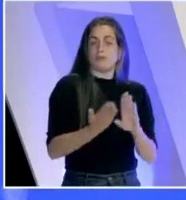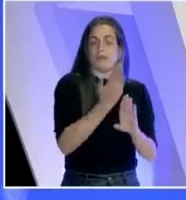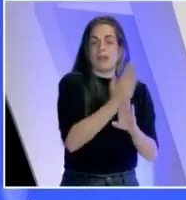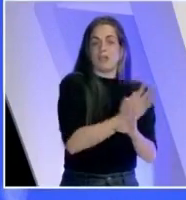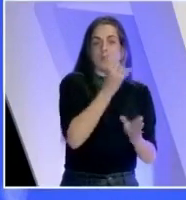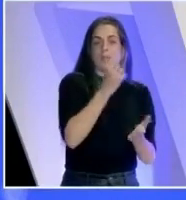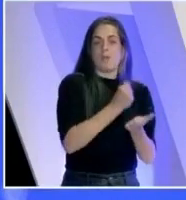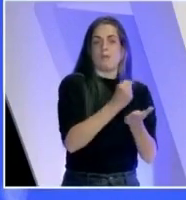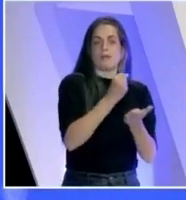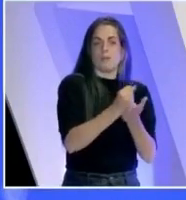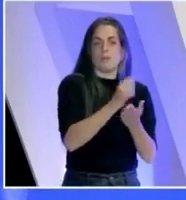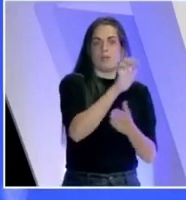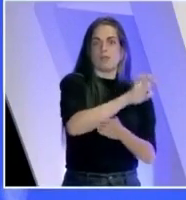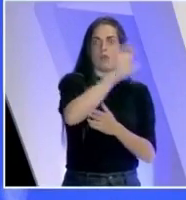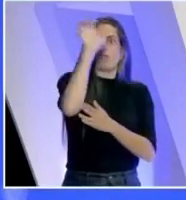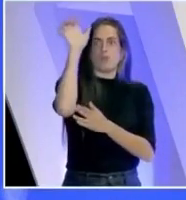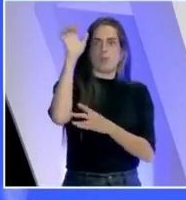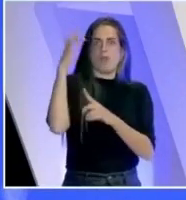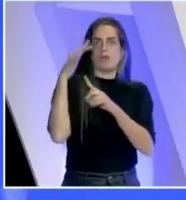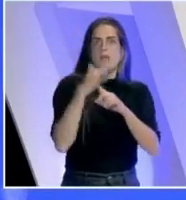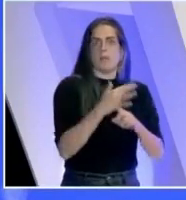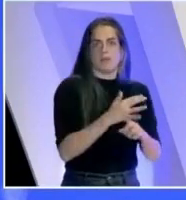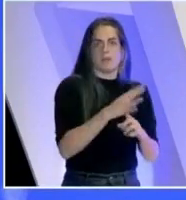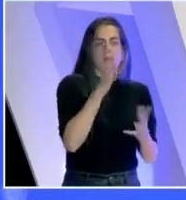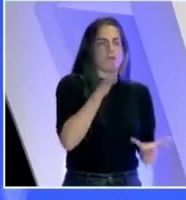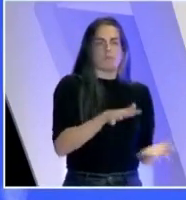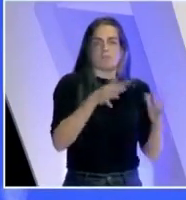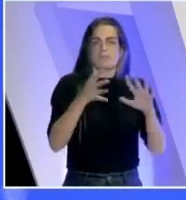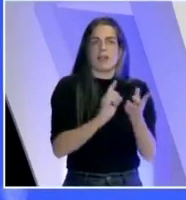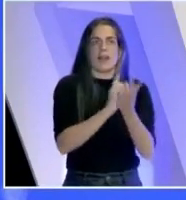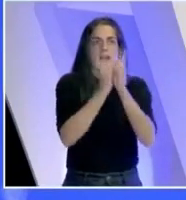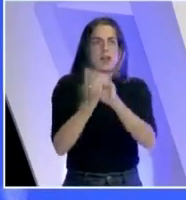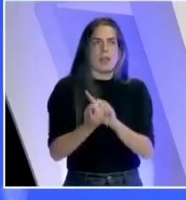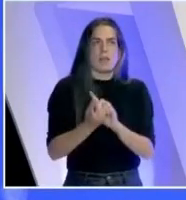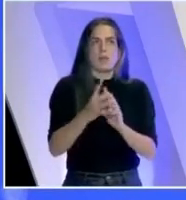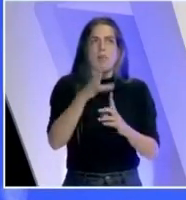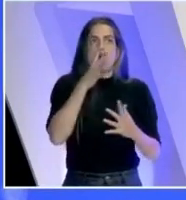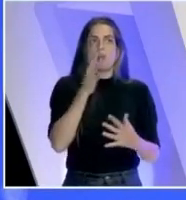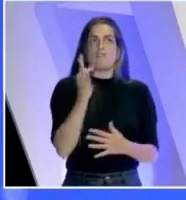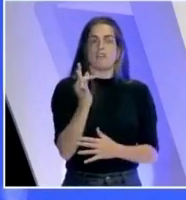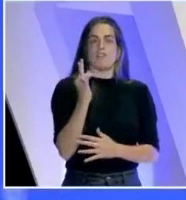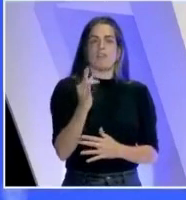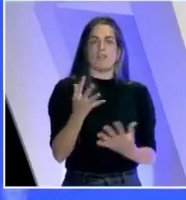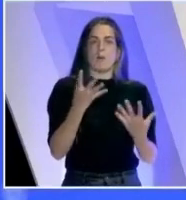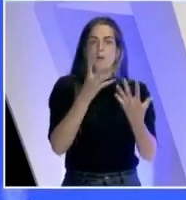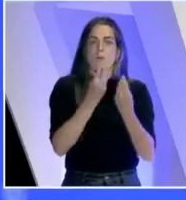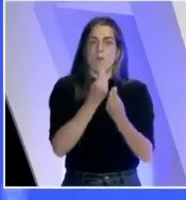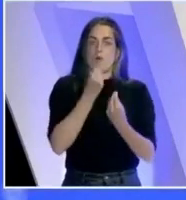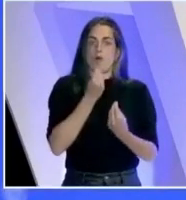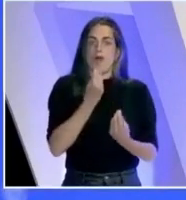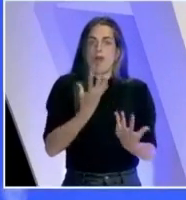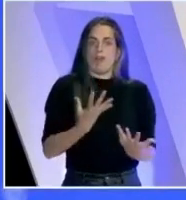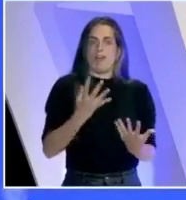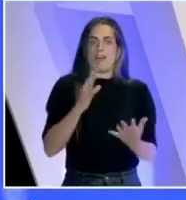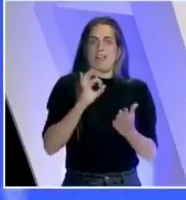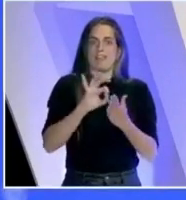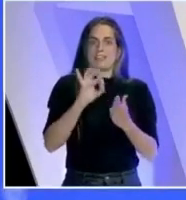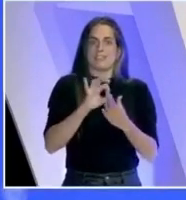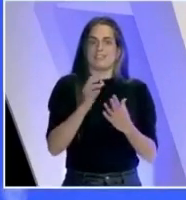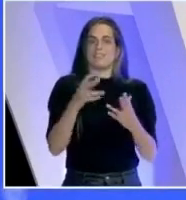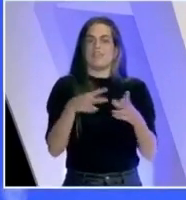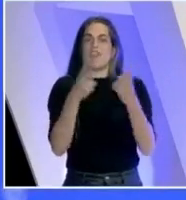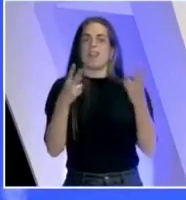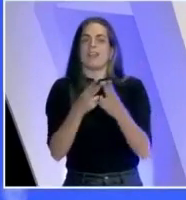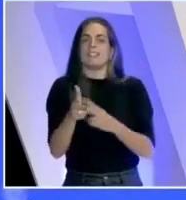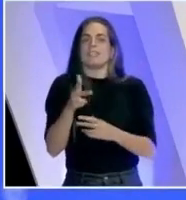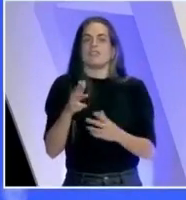el pasaporte europeo. Cambiaron la beneficencia por los derechos sociales y por un estado del bienestar, que es verdad que está cuestionado en